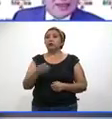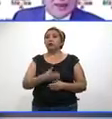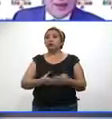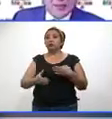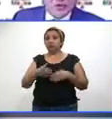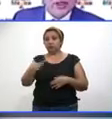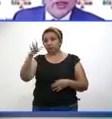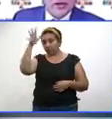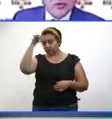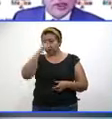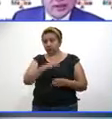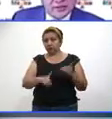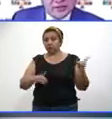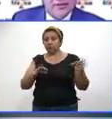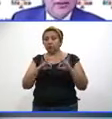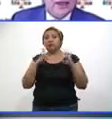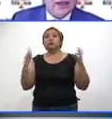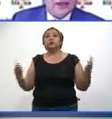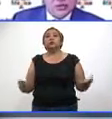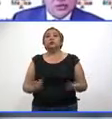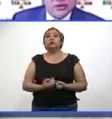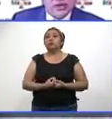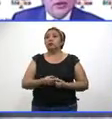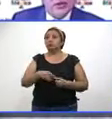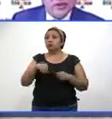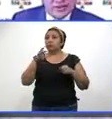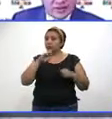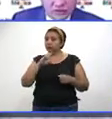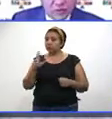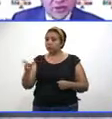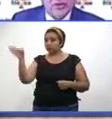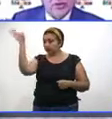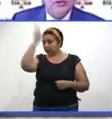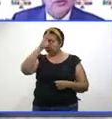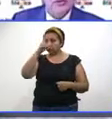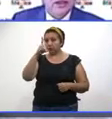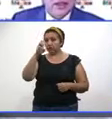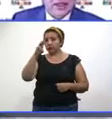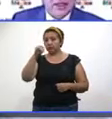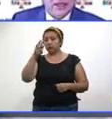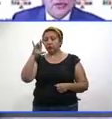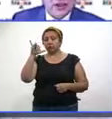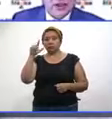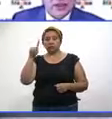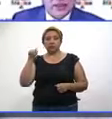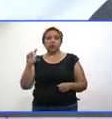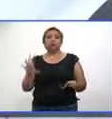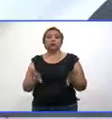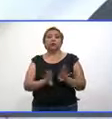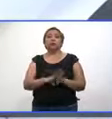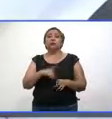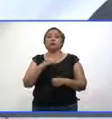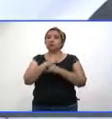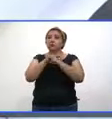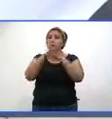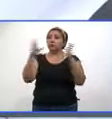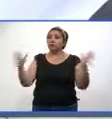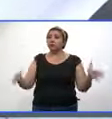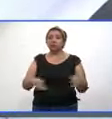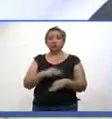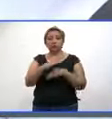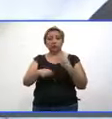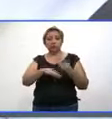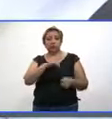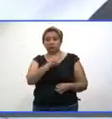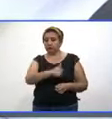se comprometieron a desarrollar estrategias neutrales para fortalecer la cultura democrática y cívica, así como difundir información de las facultades